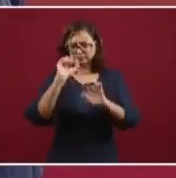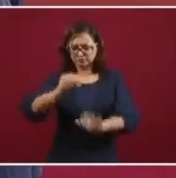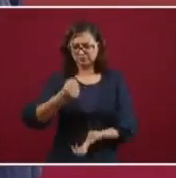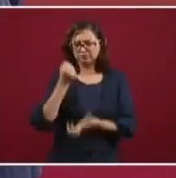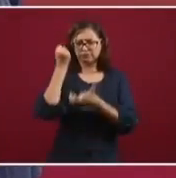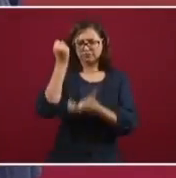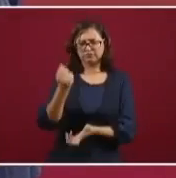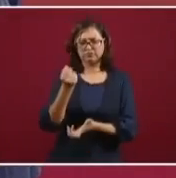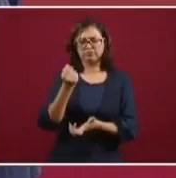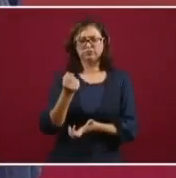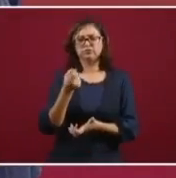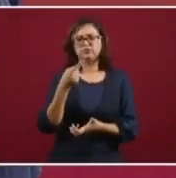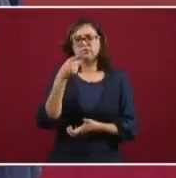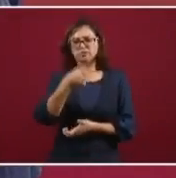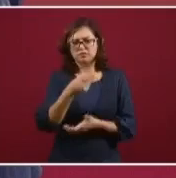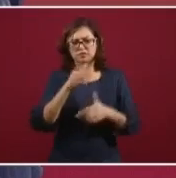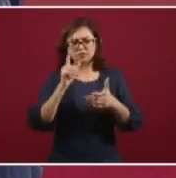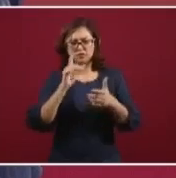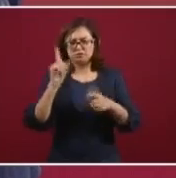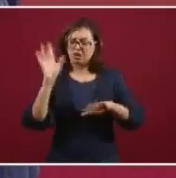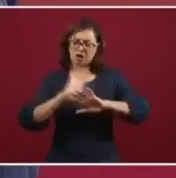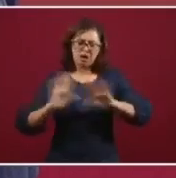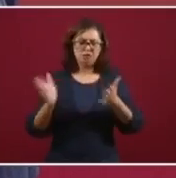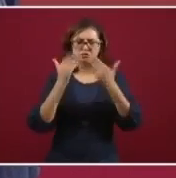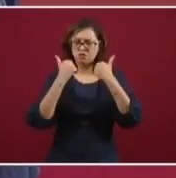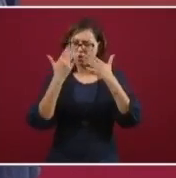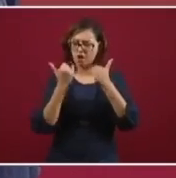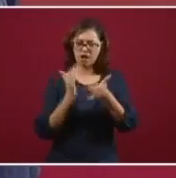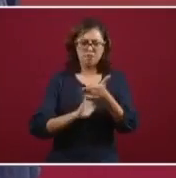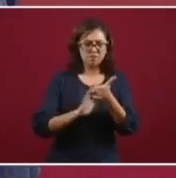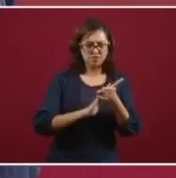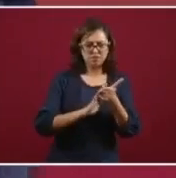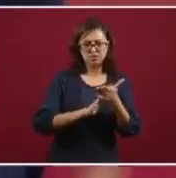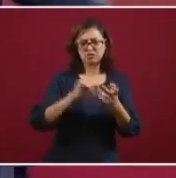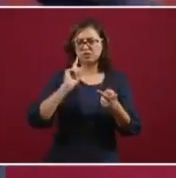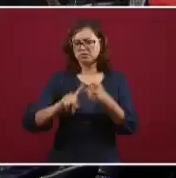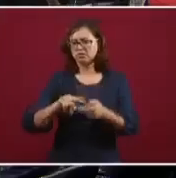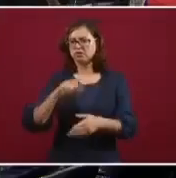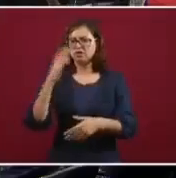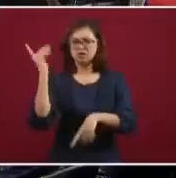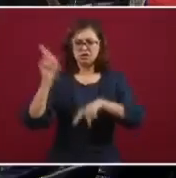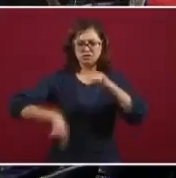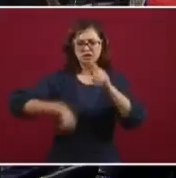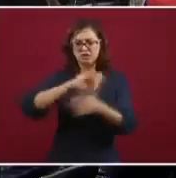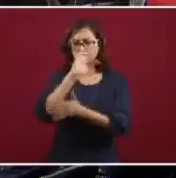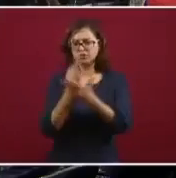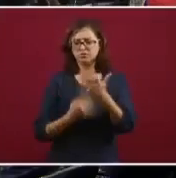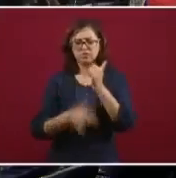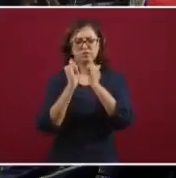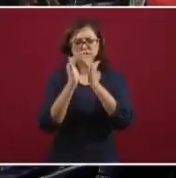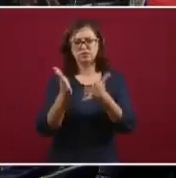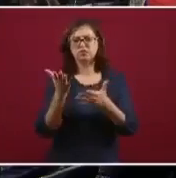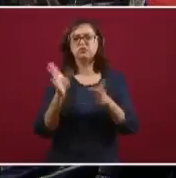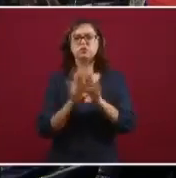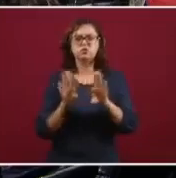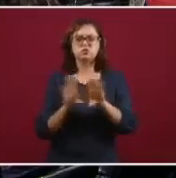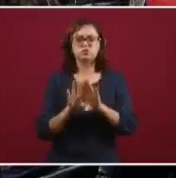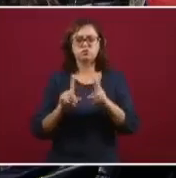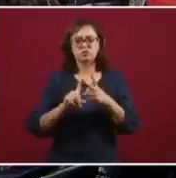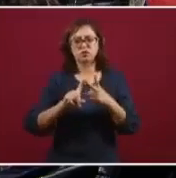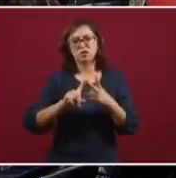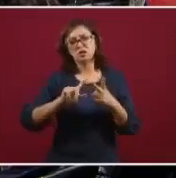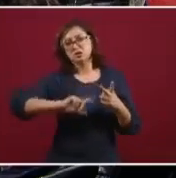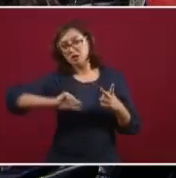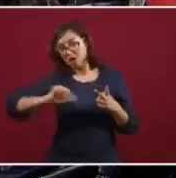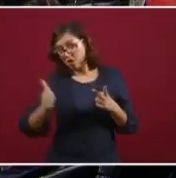tapar estos huecos de la condonación y también de la facturación ilegal, licenciada? Y si me permite ahorita, presidente,